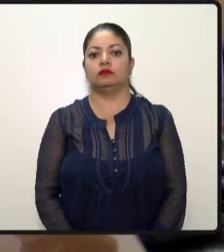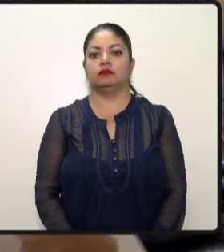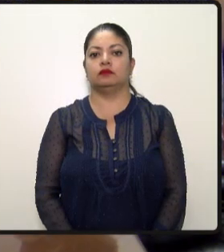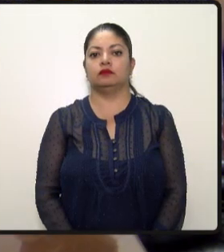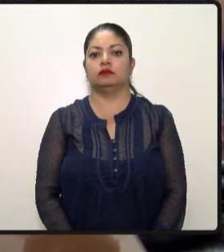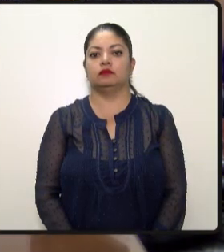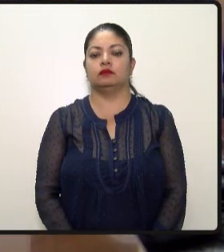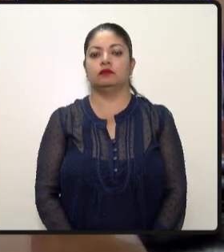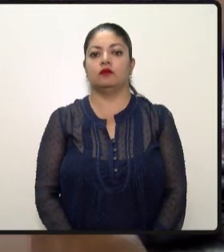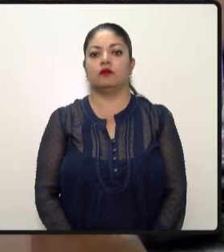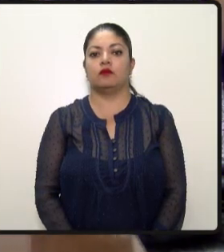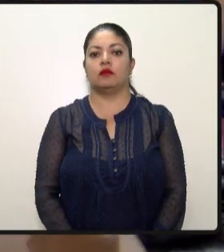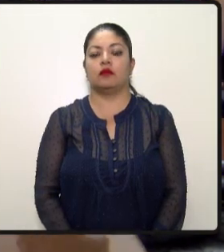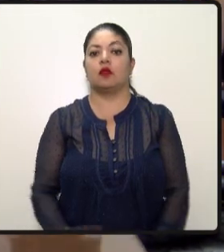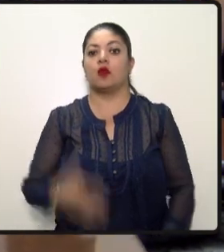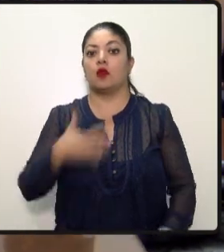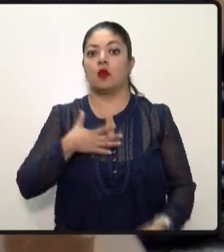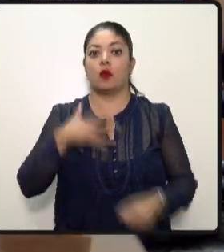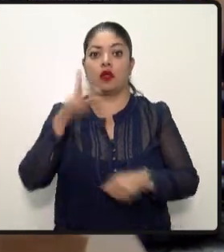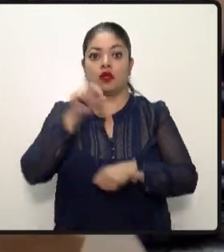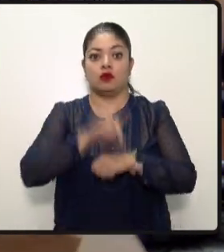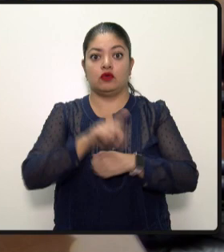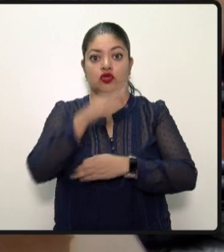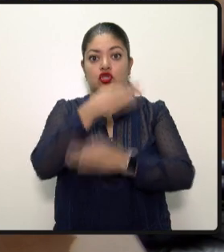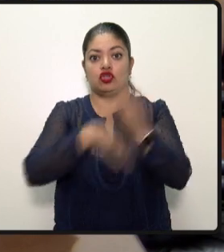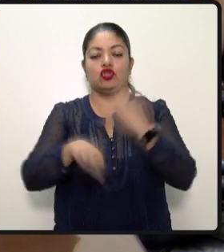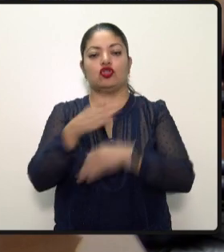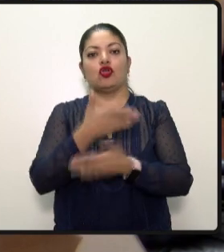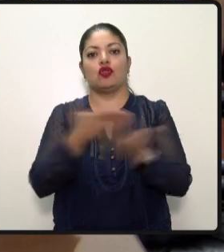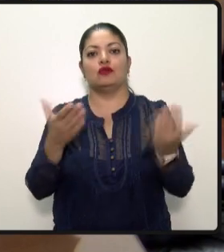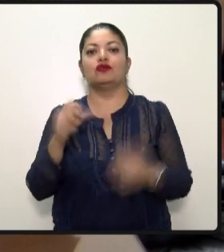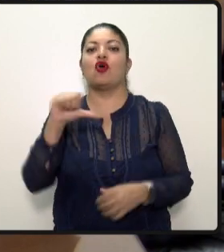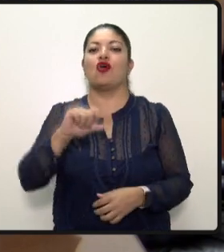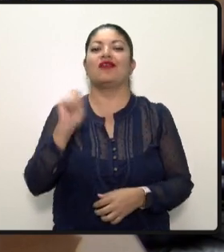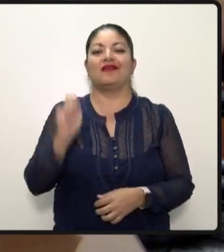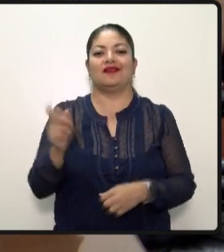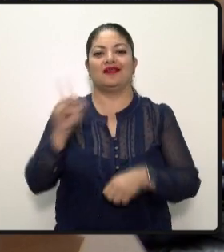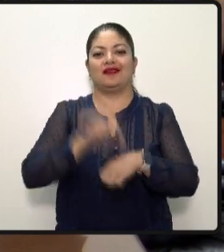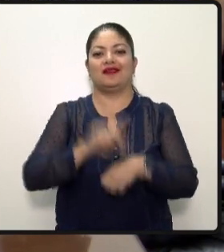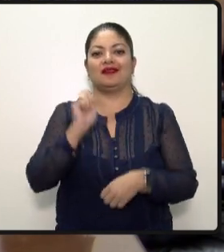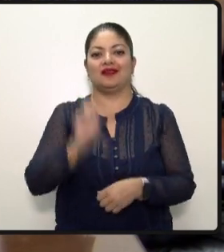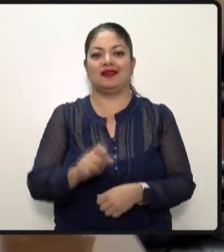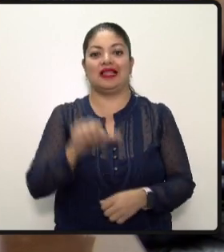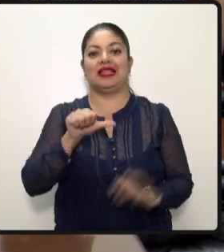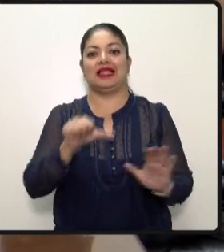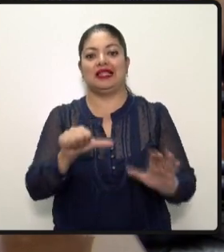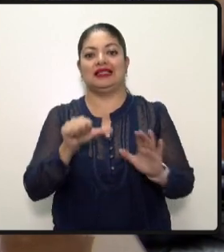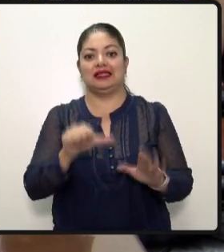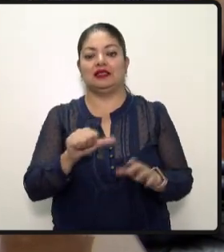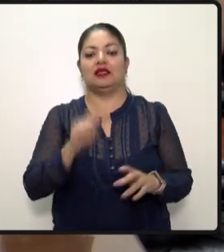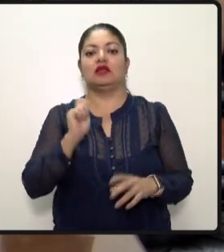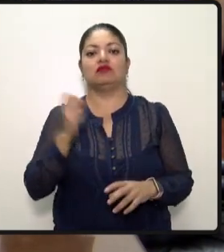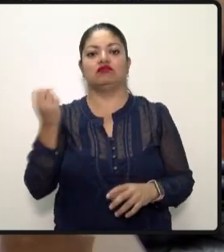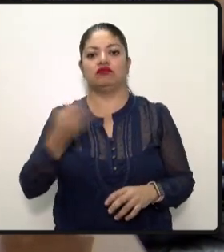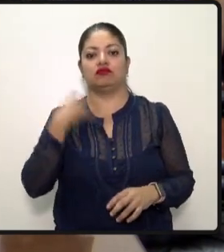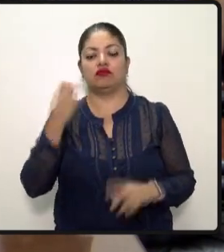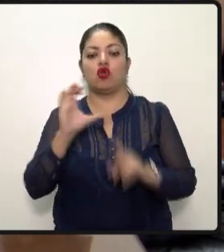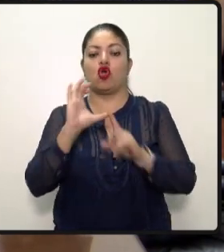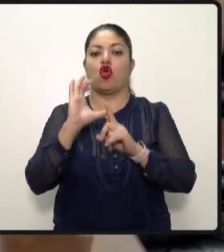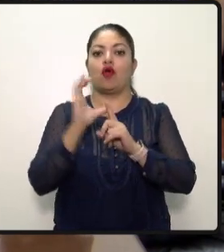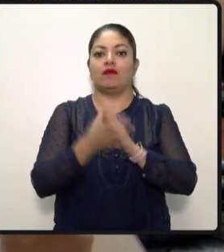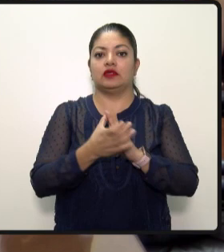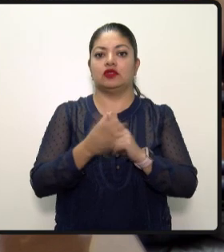Gracias. Muy buenos días. Tengan todas y todos quienes hoy nos acompañan a esta 16ª sesión ordinaria de la Comisión